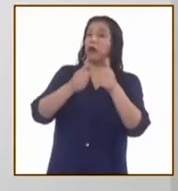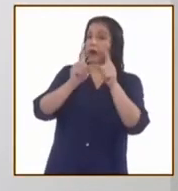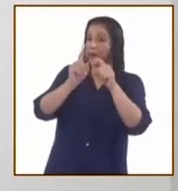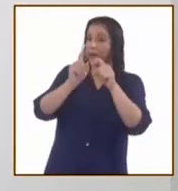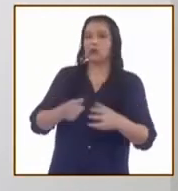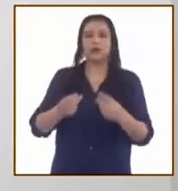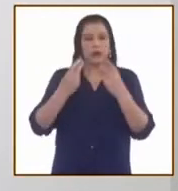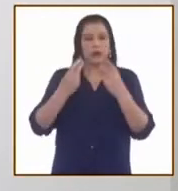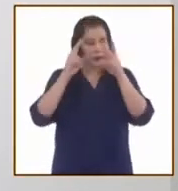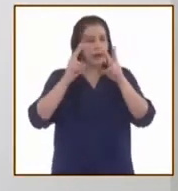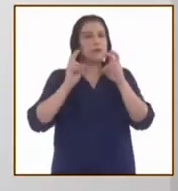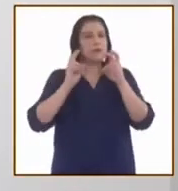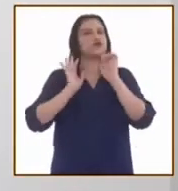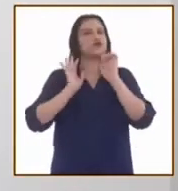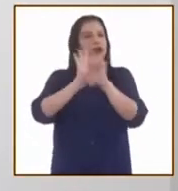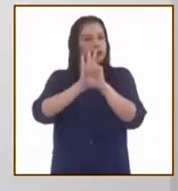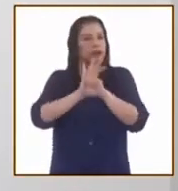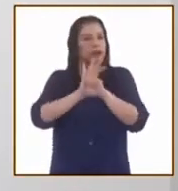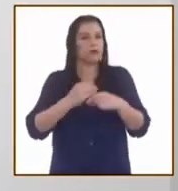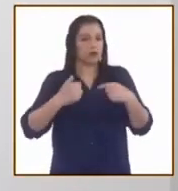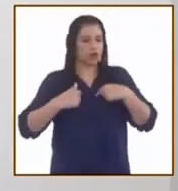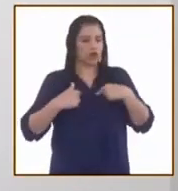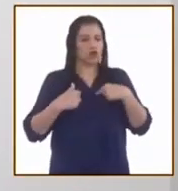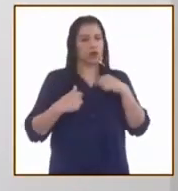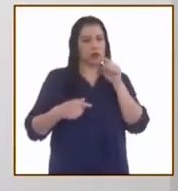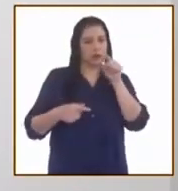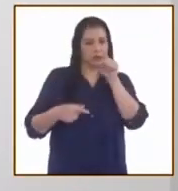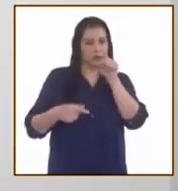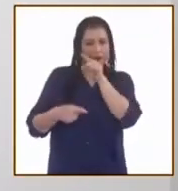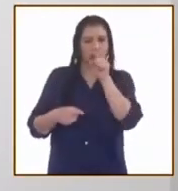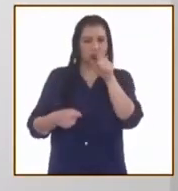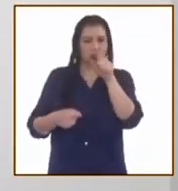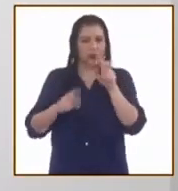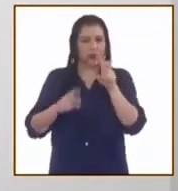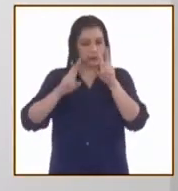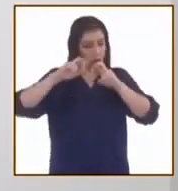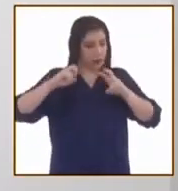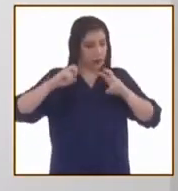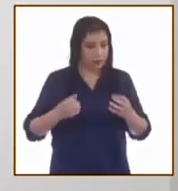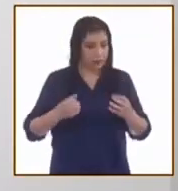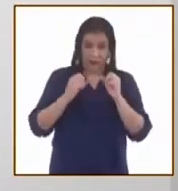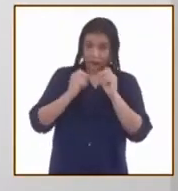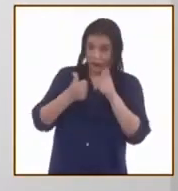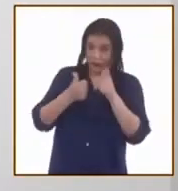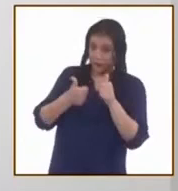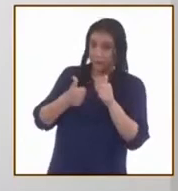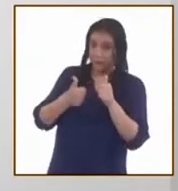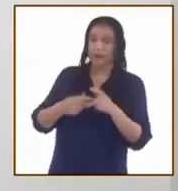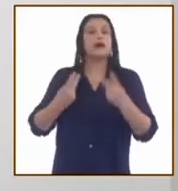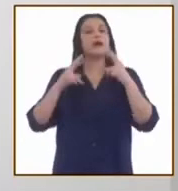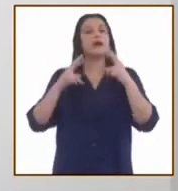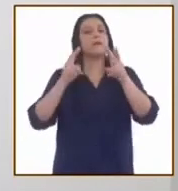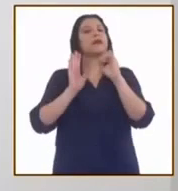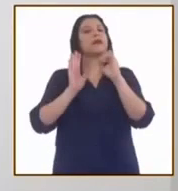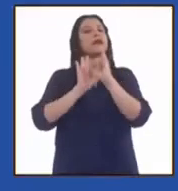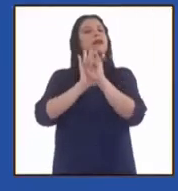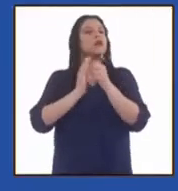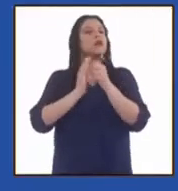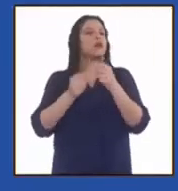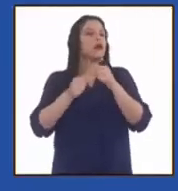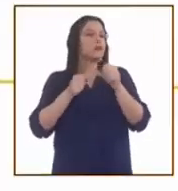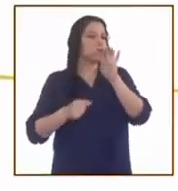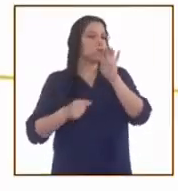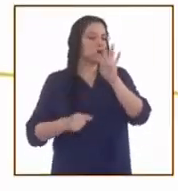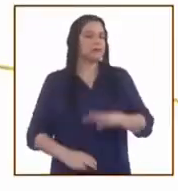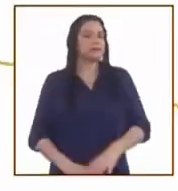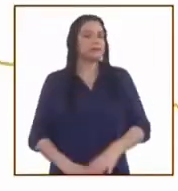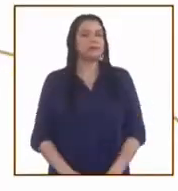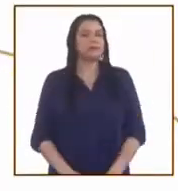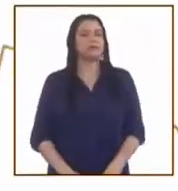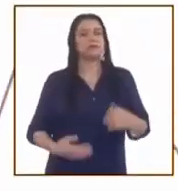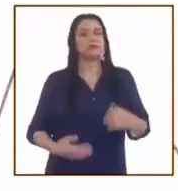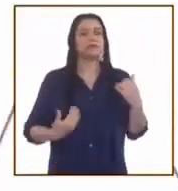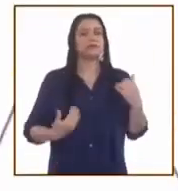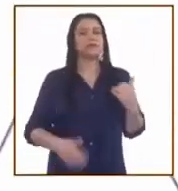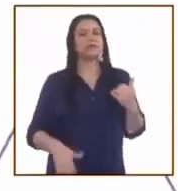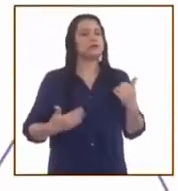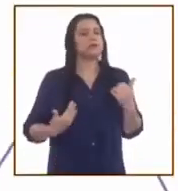Veamos un ejemplo de datos que he graficado y ustedes lo analizan, ¿está bien? Observen la figura 4.